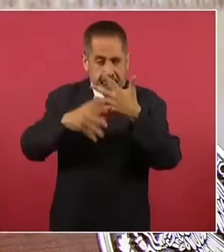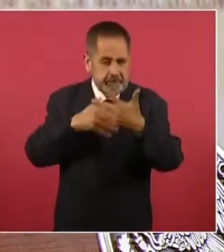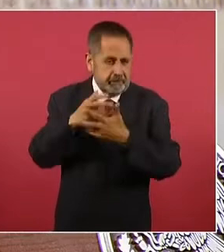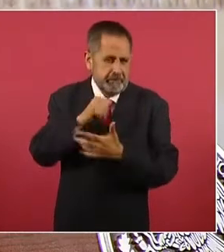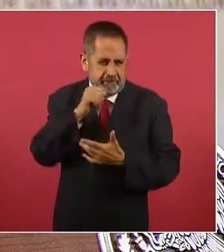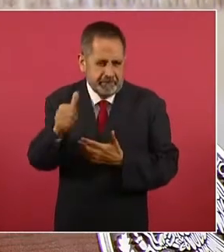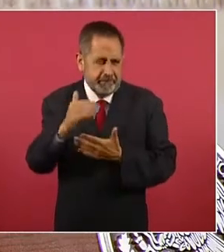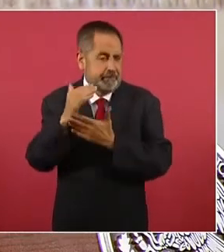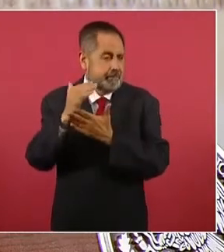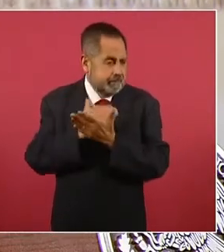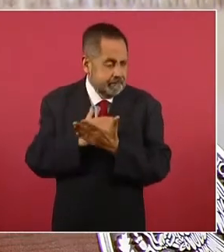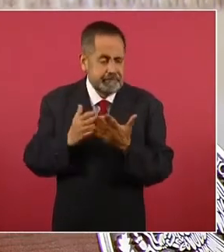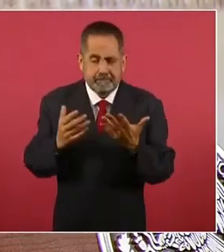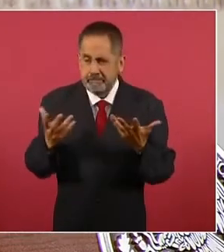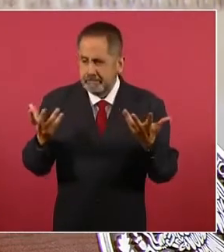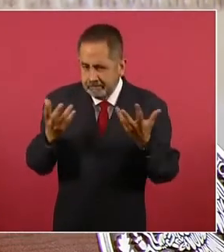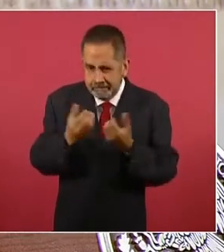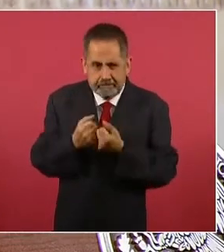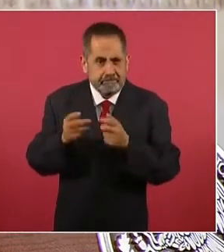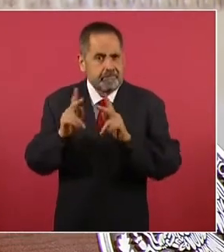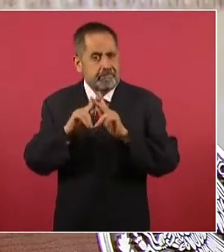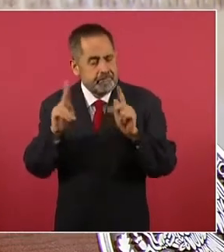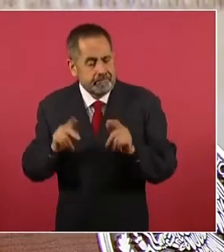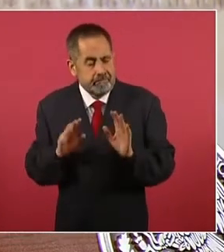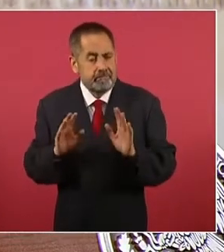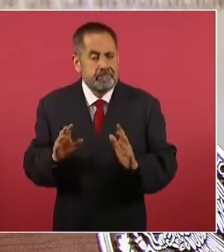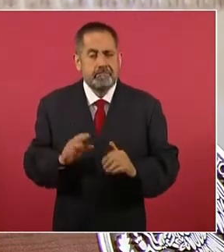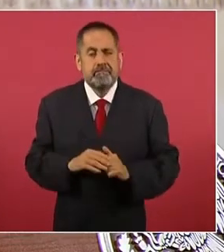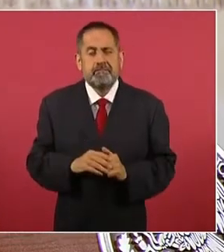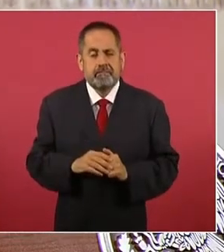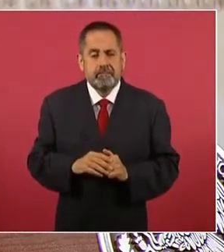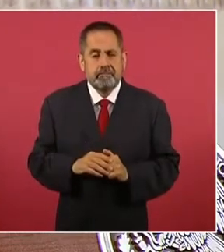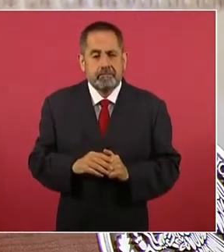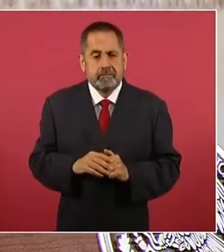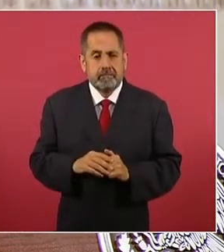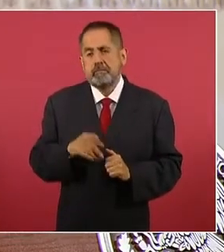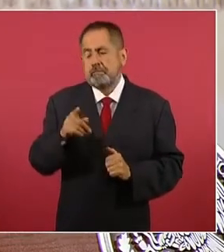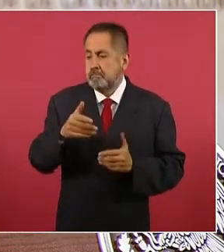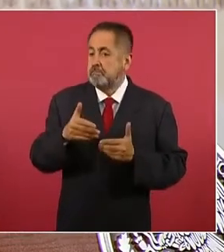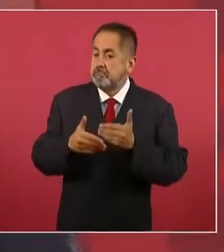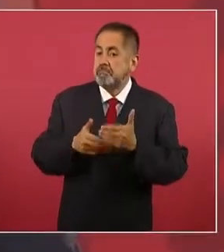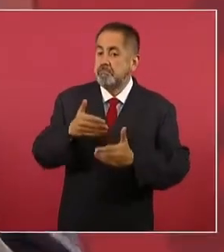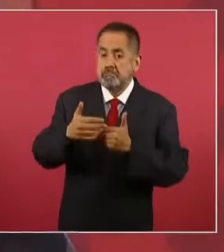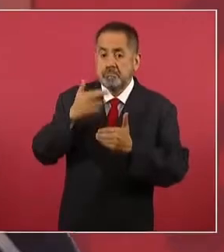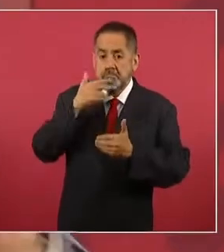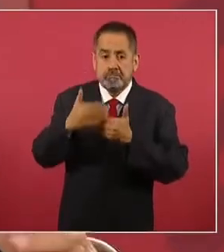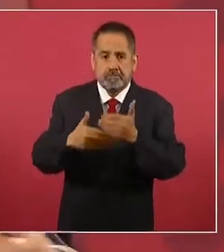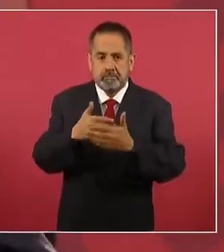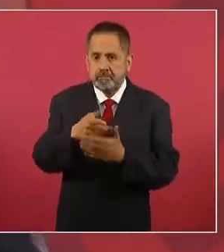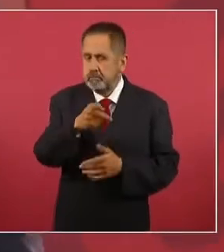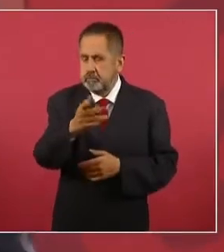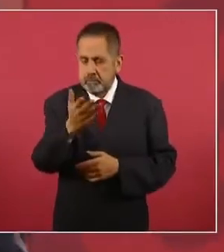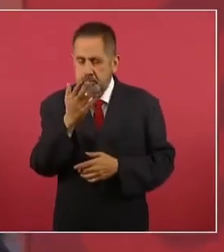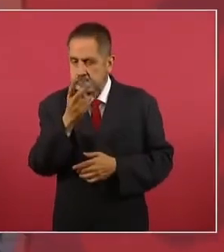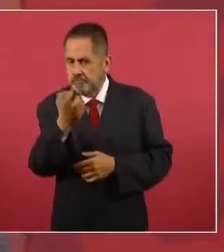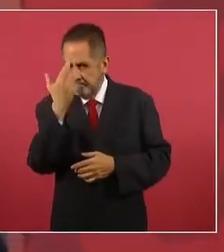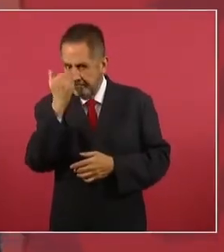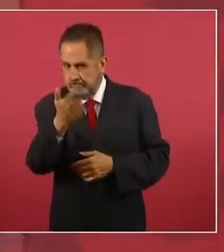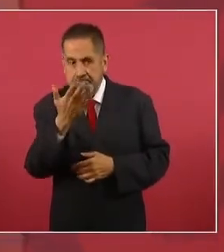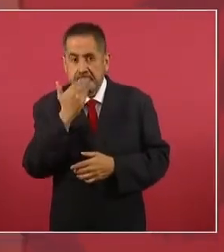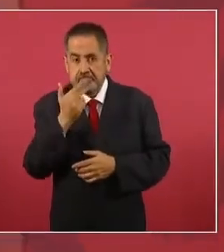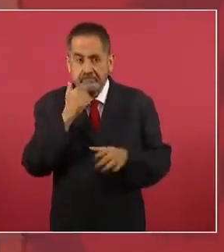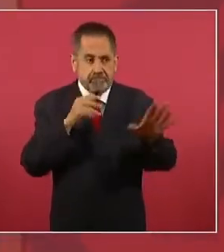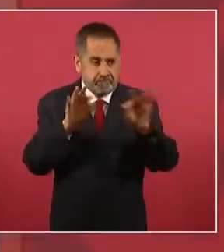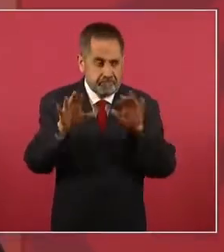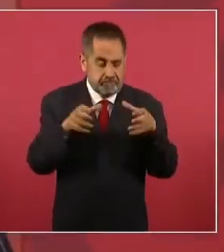agresiones, y se está avanzando pero no existe esta comisión. Por ejemplo,